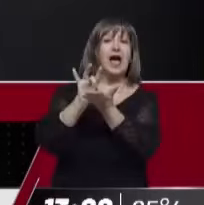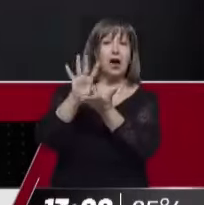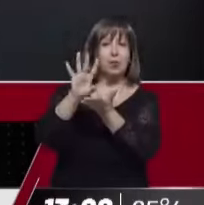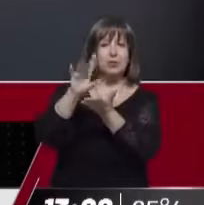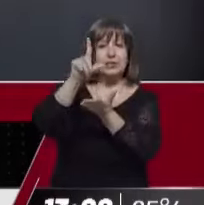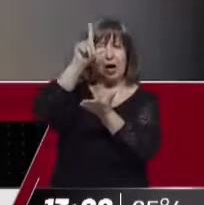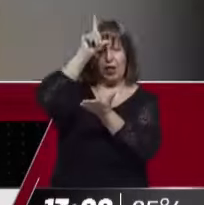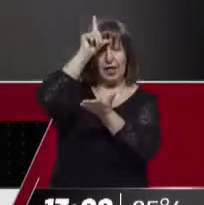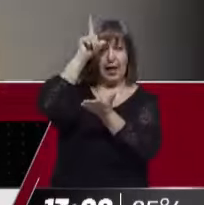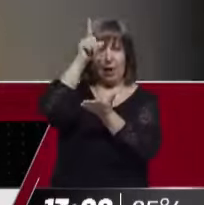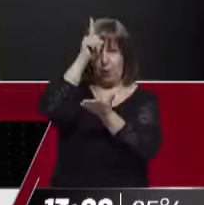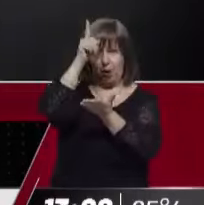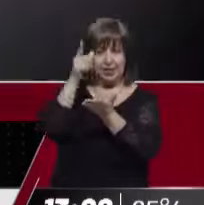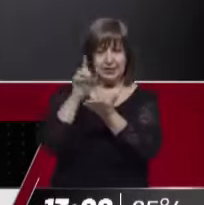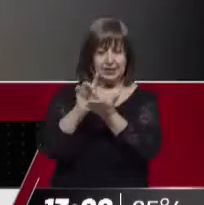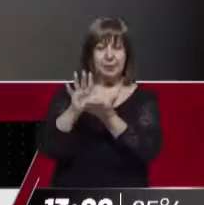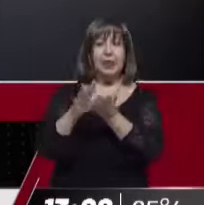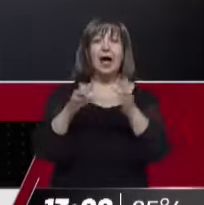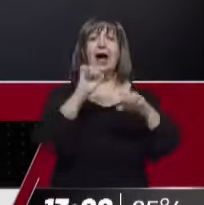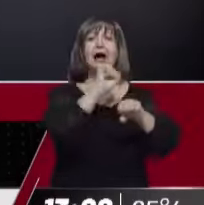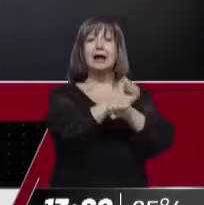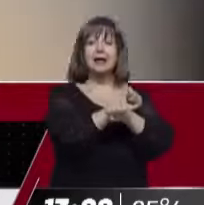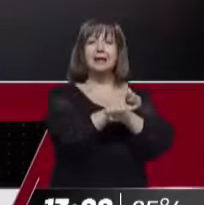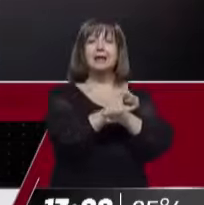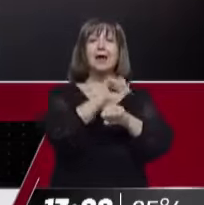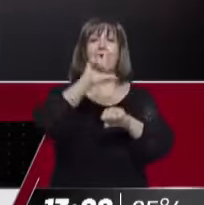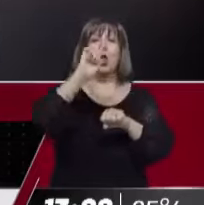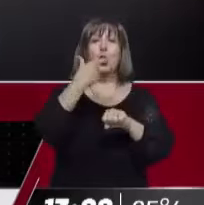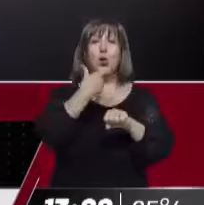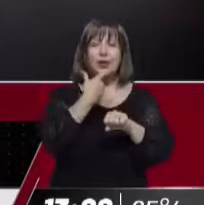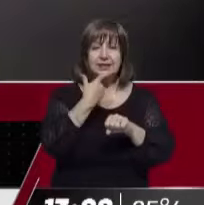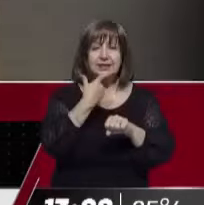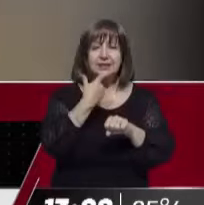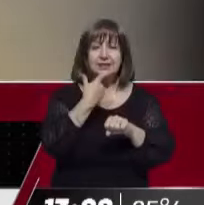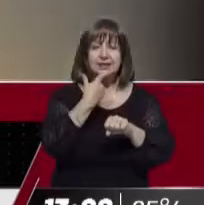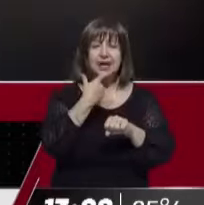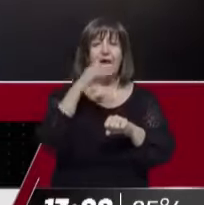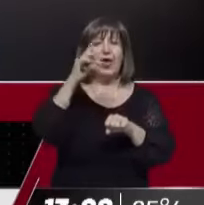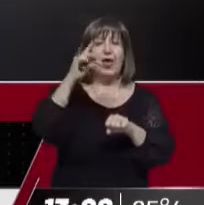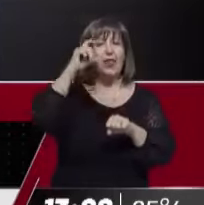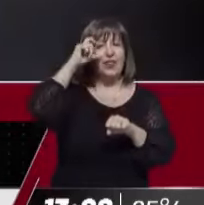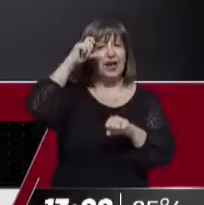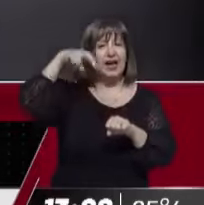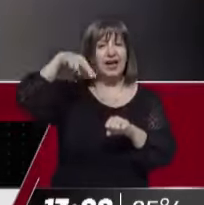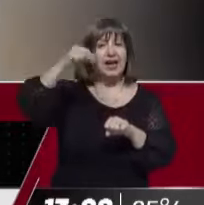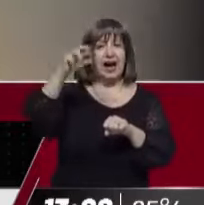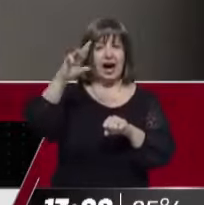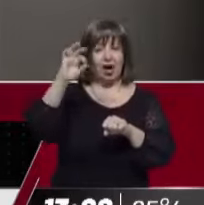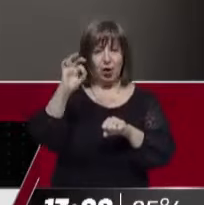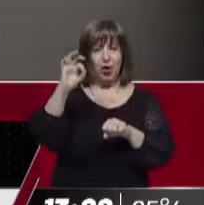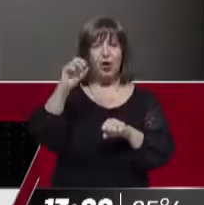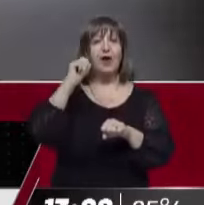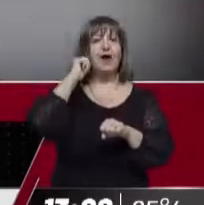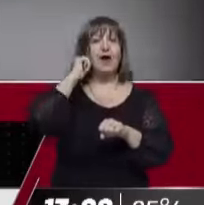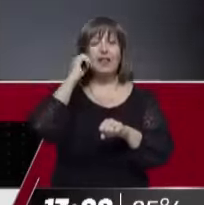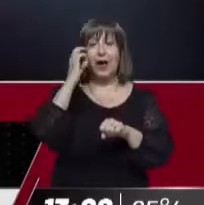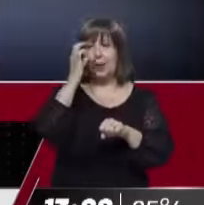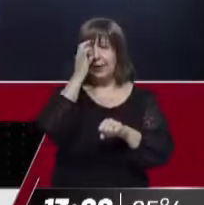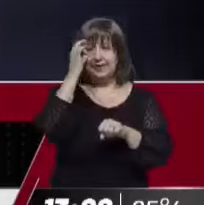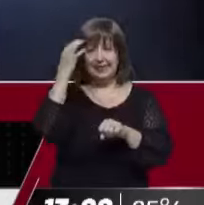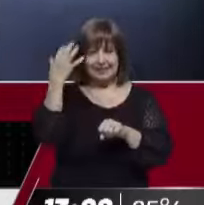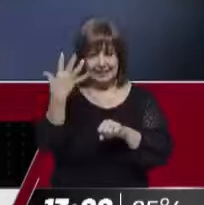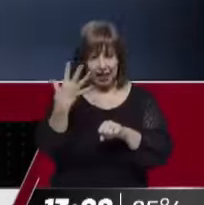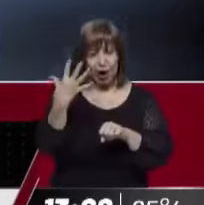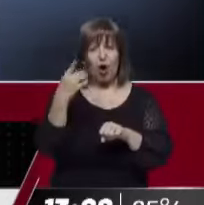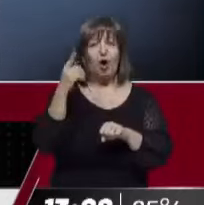hecho la persona detenida se llama Luis Alberto De Naro y tiene 25 años. Ese es el nombre consignado en el parte oficial